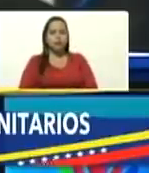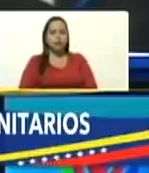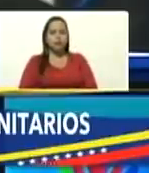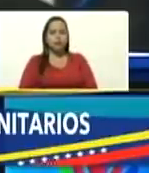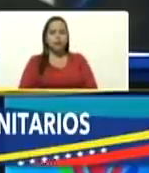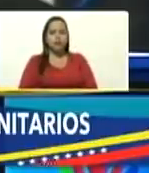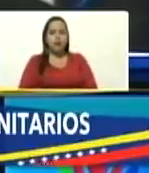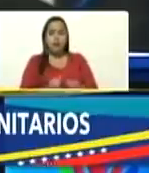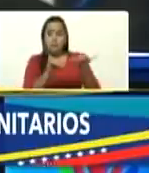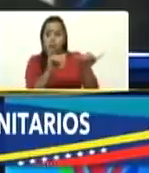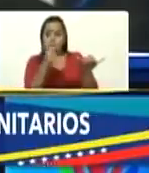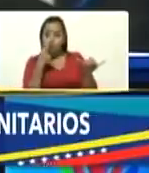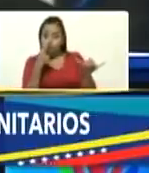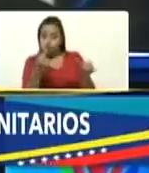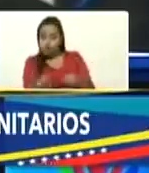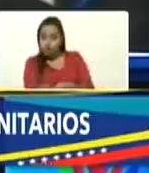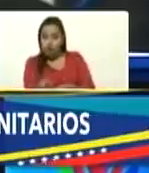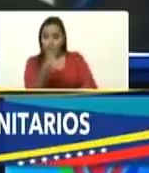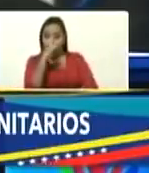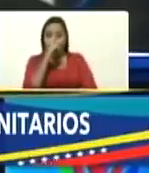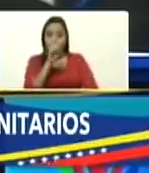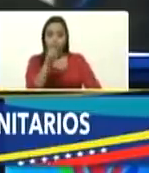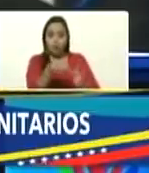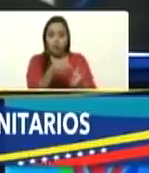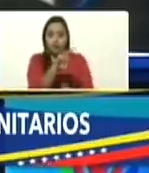Por eso yo he dicho, año 2022,